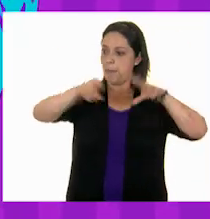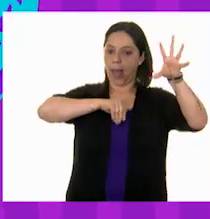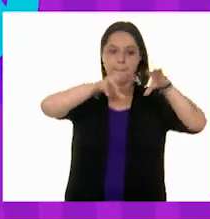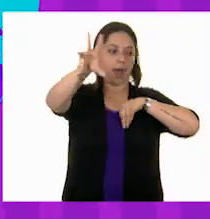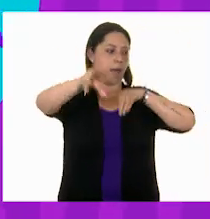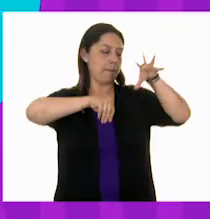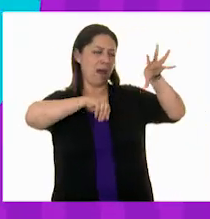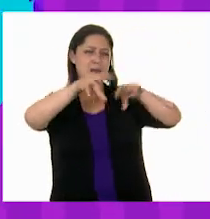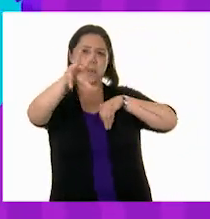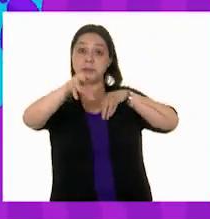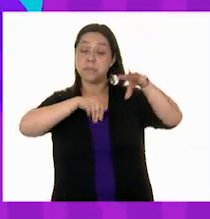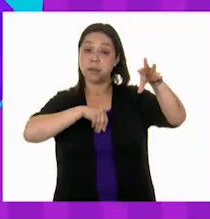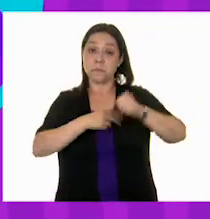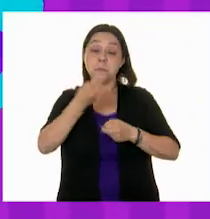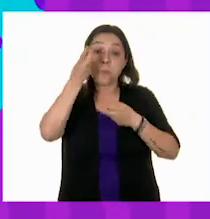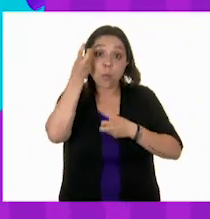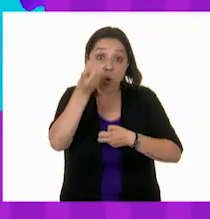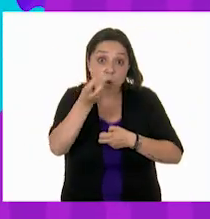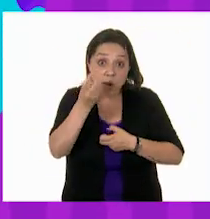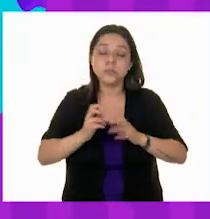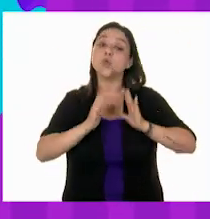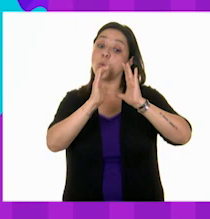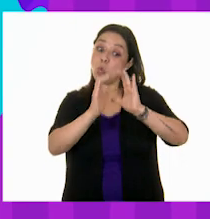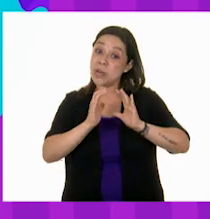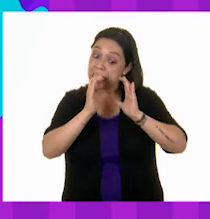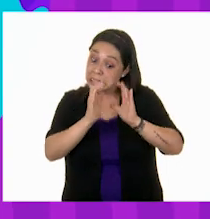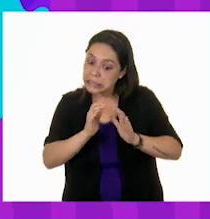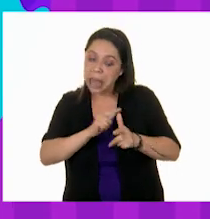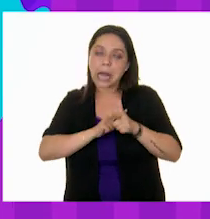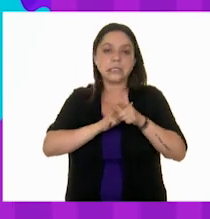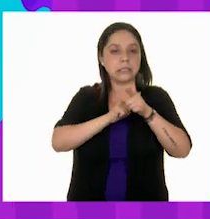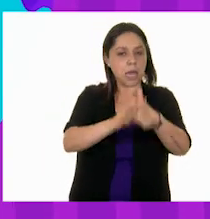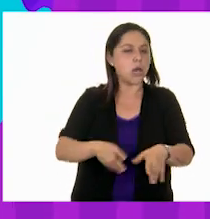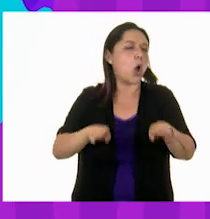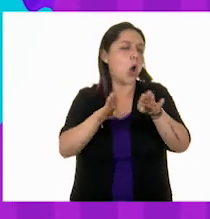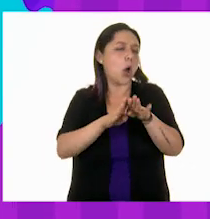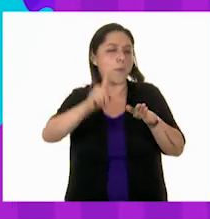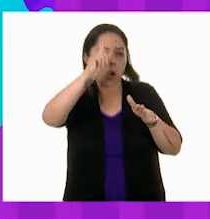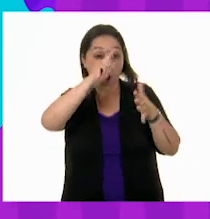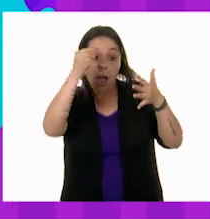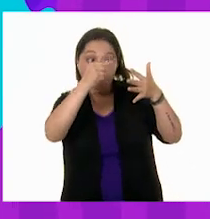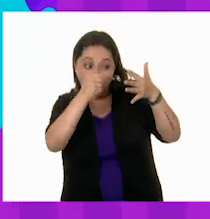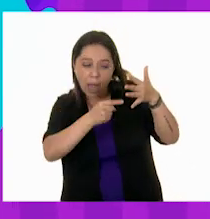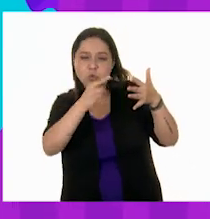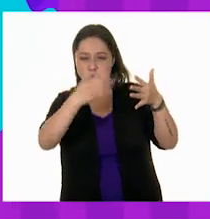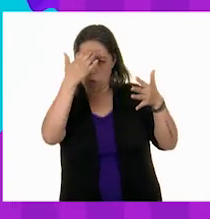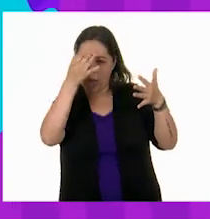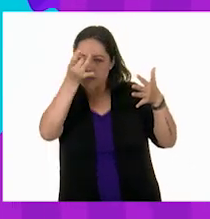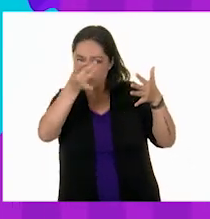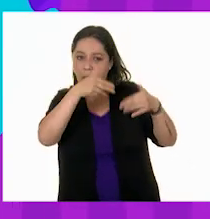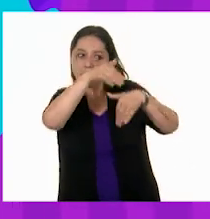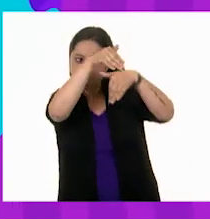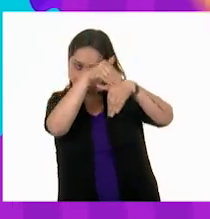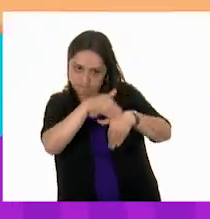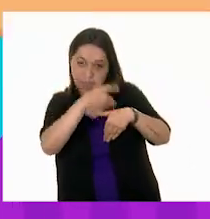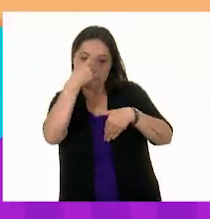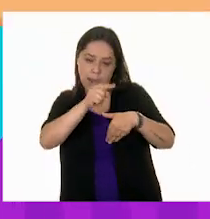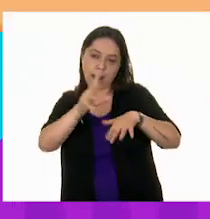las personas. Por eso hay que continuar cuidándonos siguiendo las buenas prácticas que ya todos conocemos para evitar